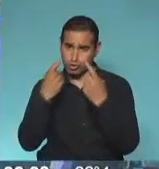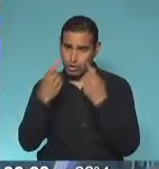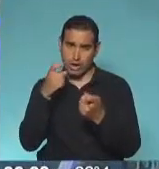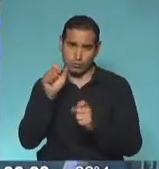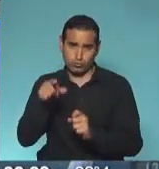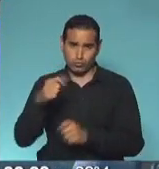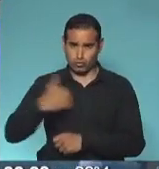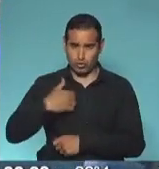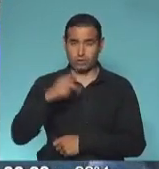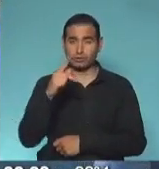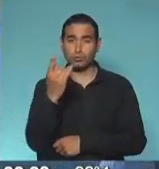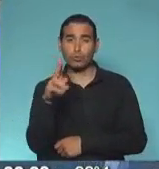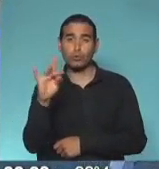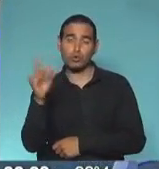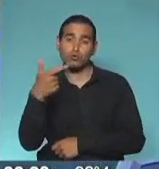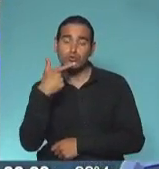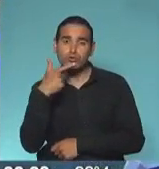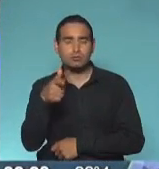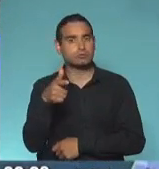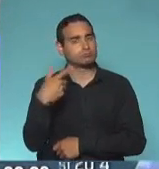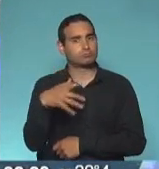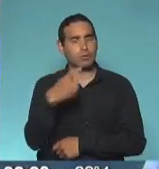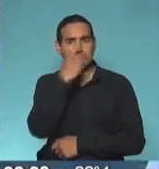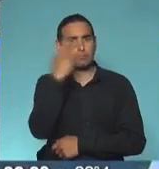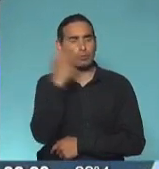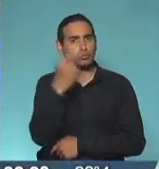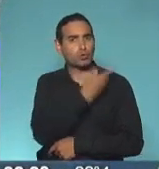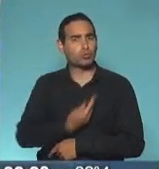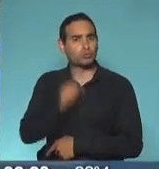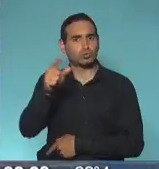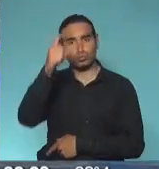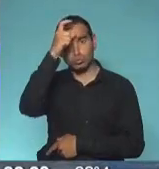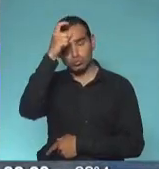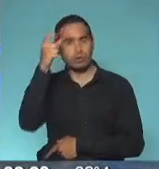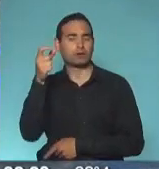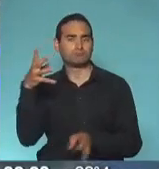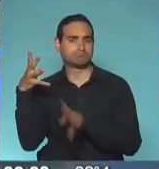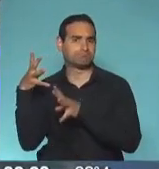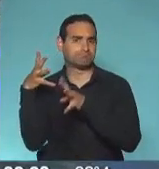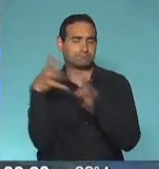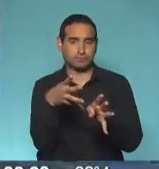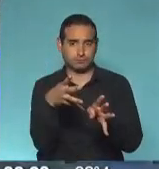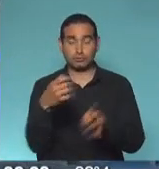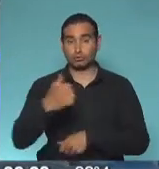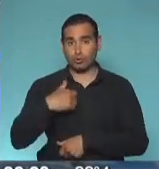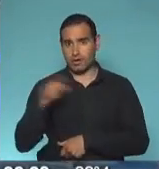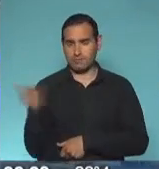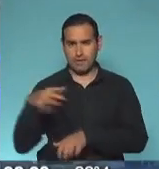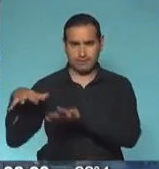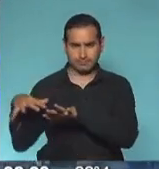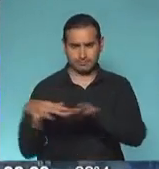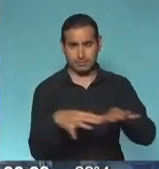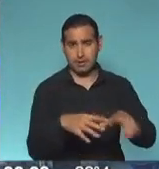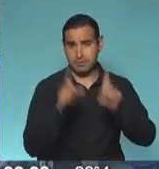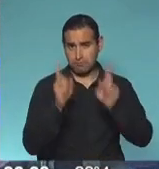kurdas, generó una fuerte reacción del gobierno de Turquía, que lanzó una ofensiva militar de infantería y